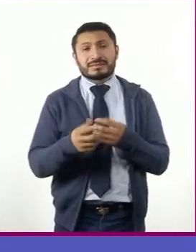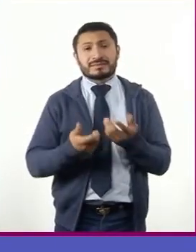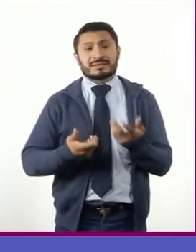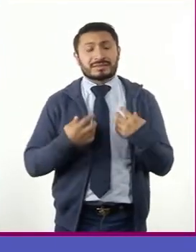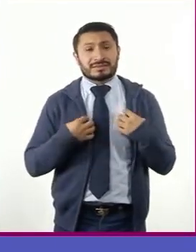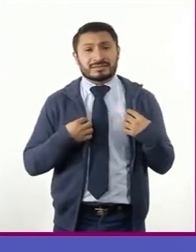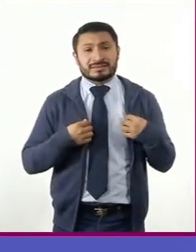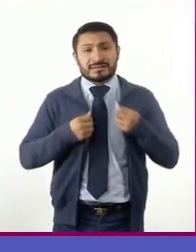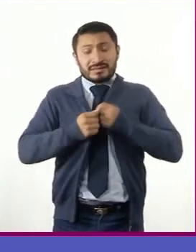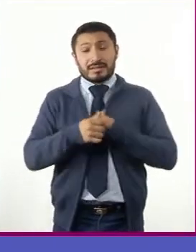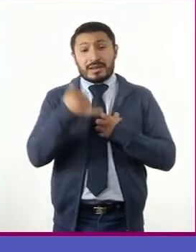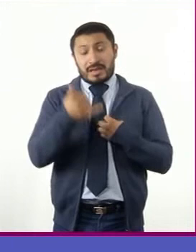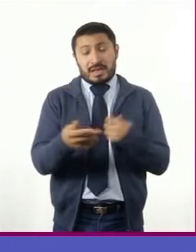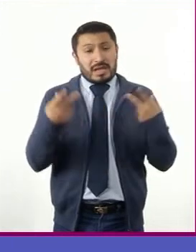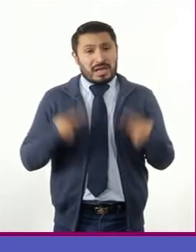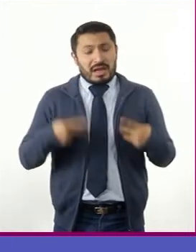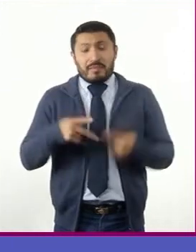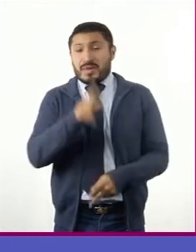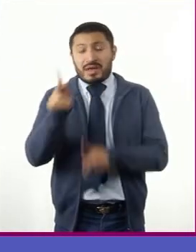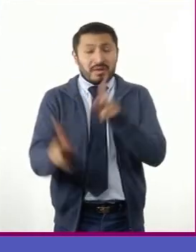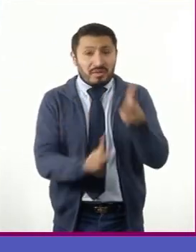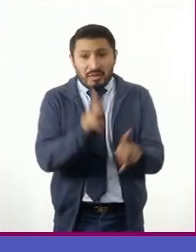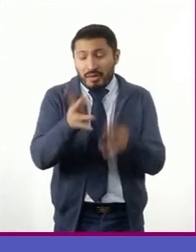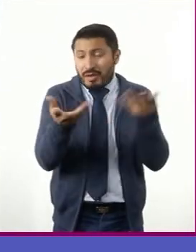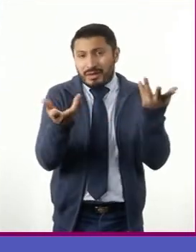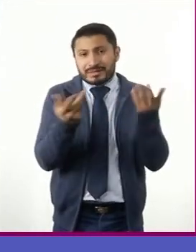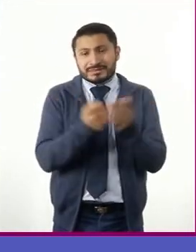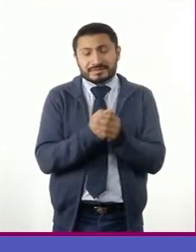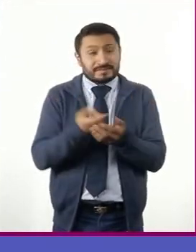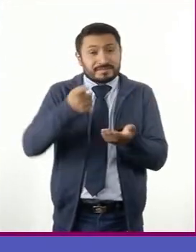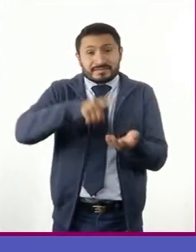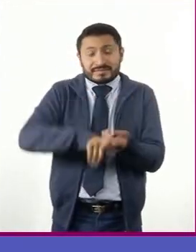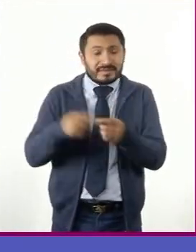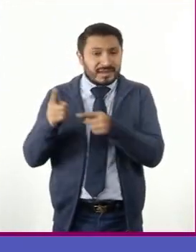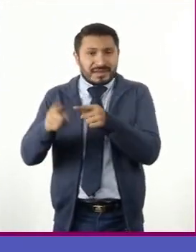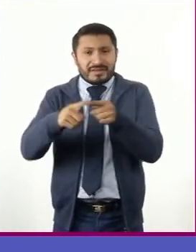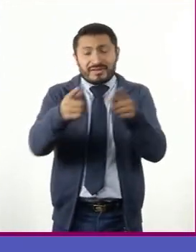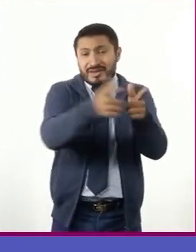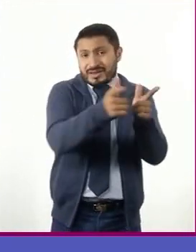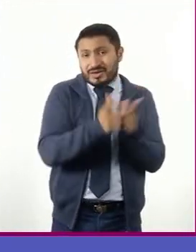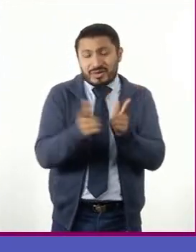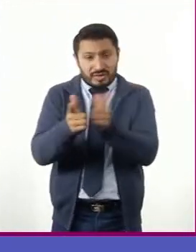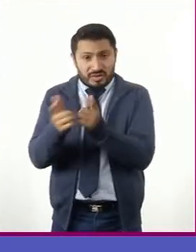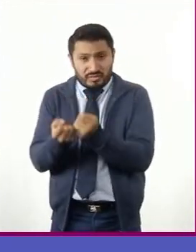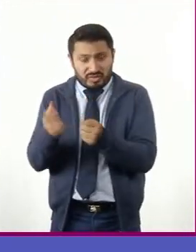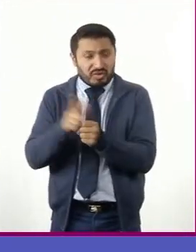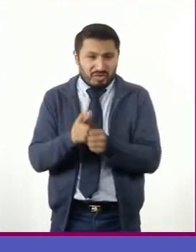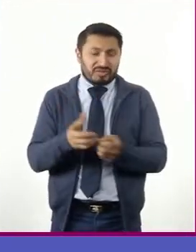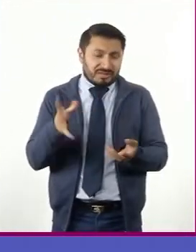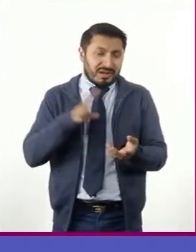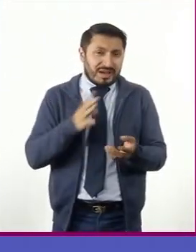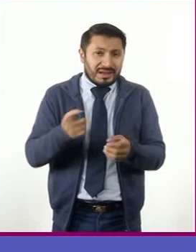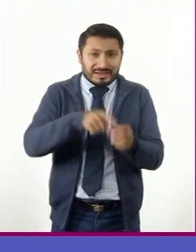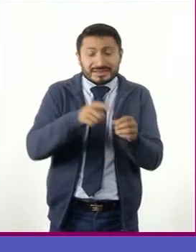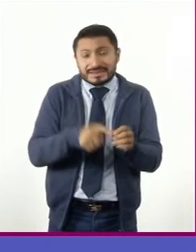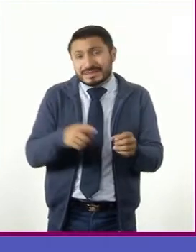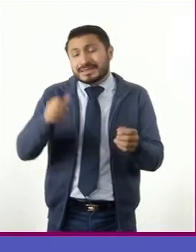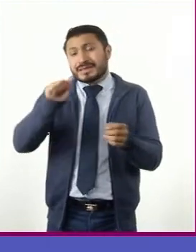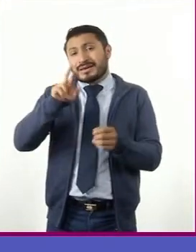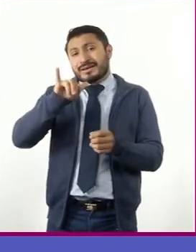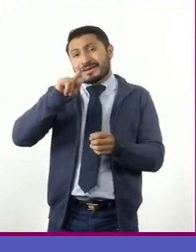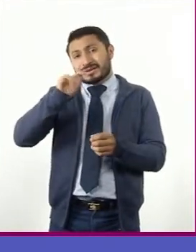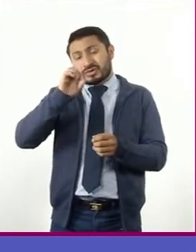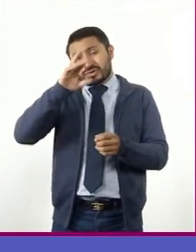y la gente del pueblo en los diferentes grupos sociales que lo conforman. Los aristócratas,